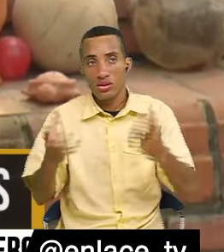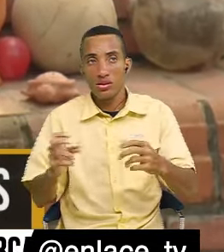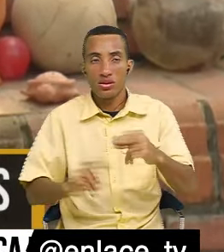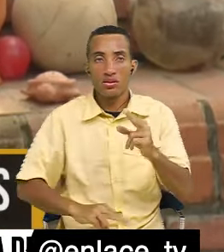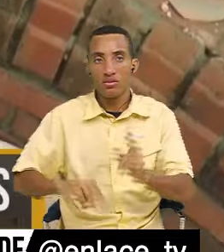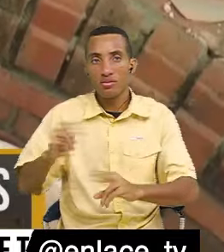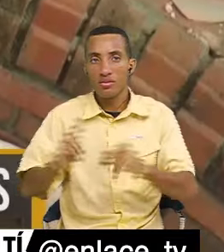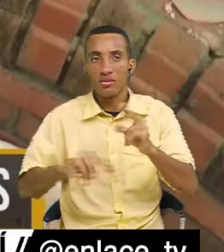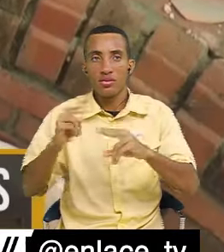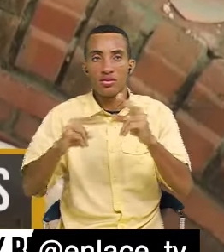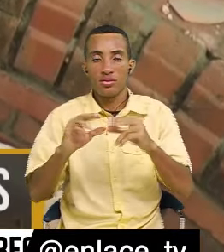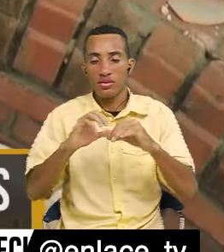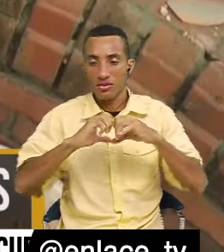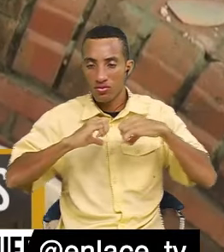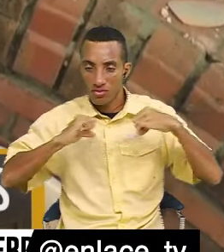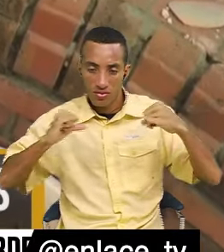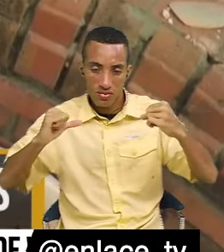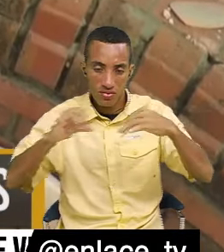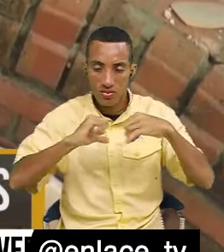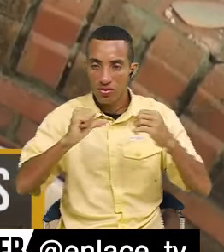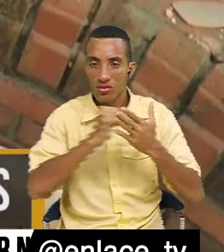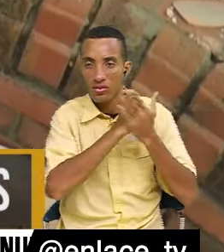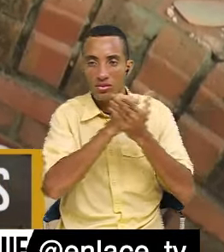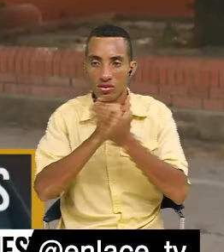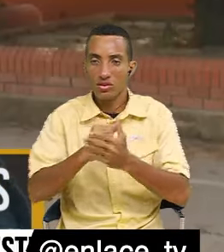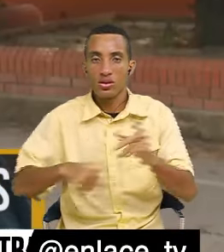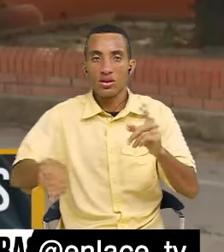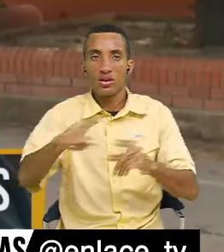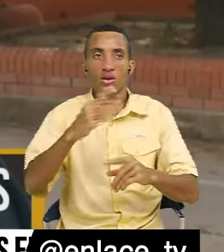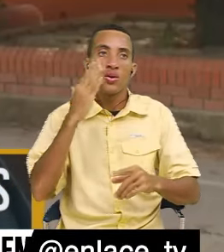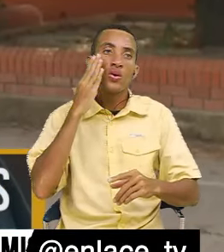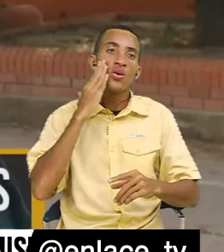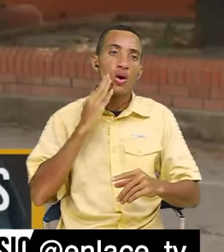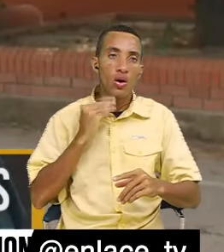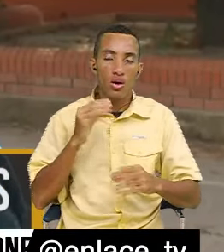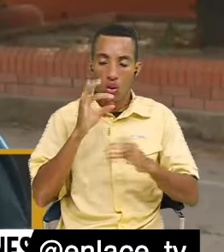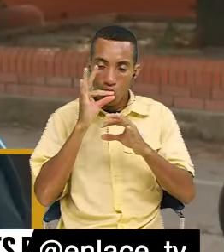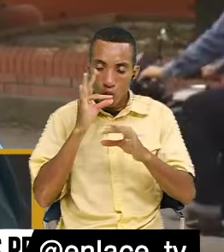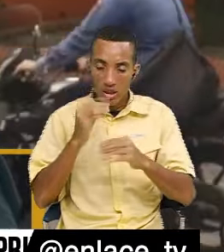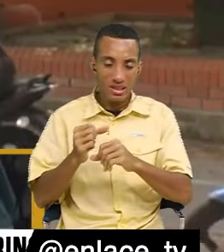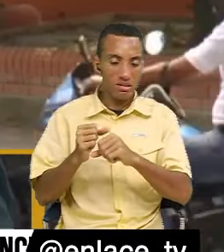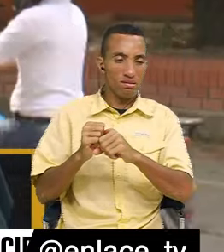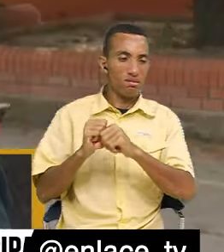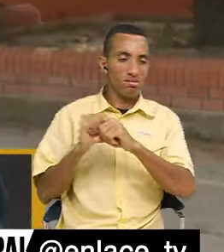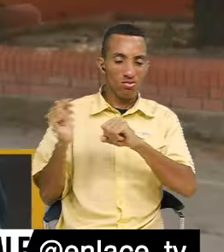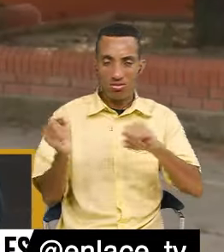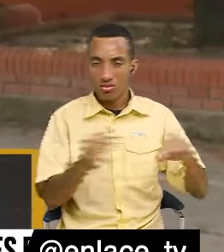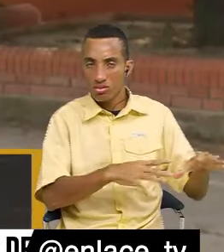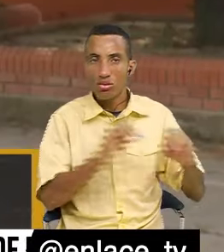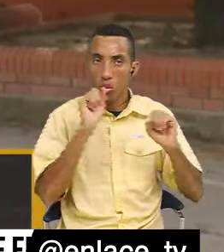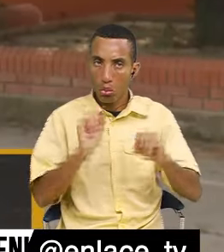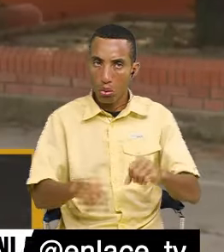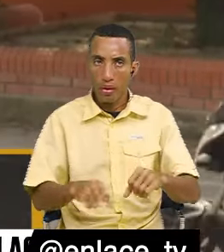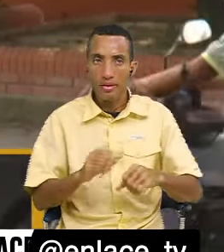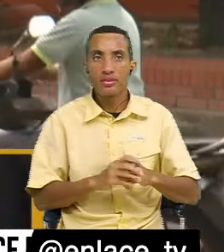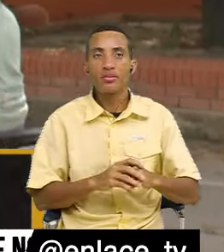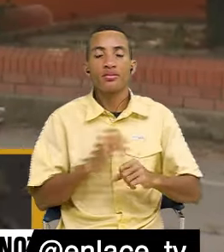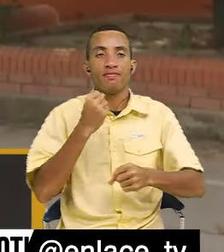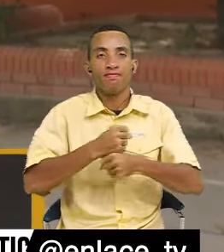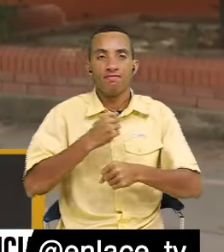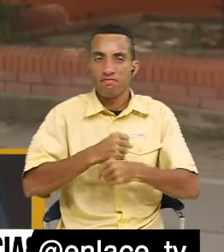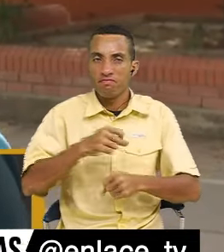taller de alfarería para ayudar a jóvenes drogadictos. Y queremos sí que ellos trabajen, sí, que sí se puede trabajar sin necesidad, sí,